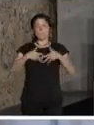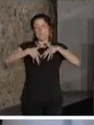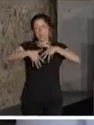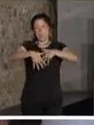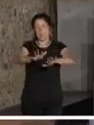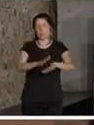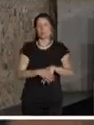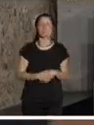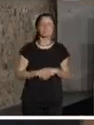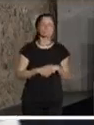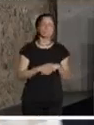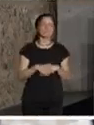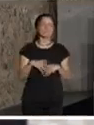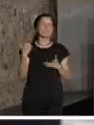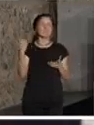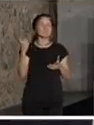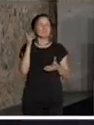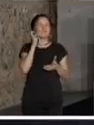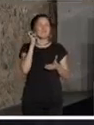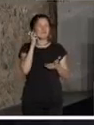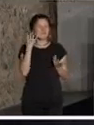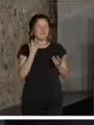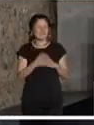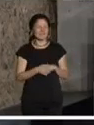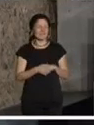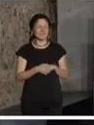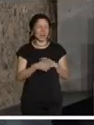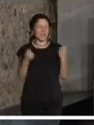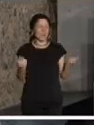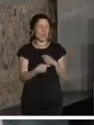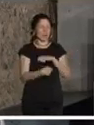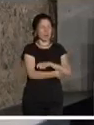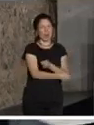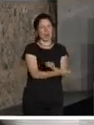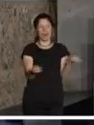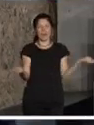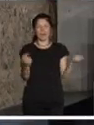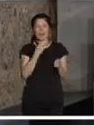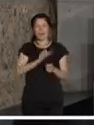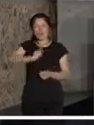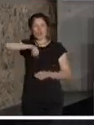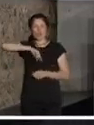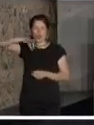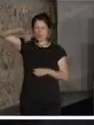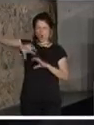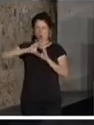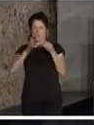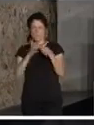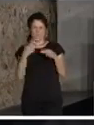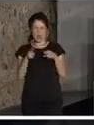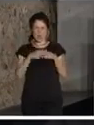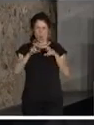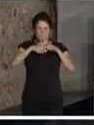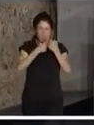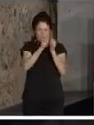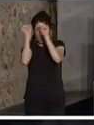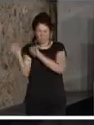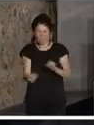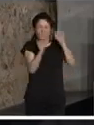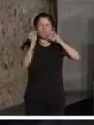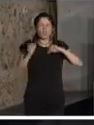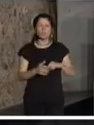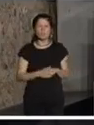y escuchábamos que repartían la publicidad y diciendo somos el único partido que defiende a la familia